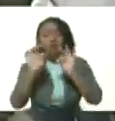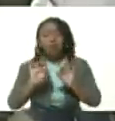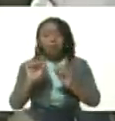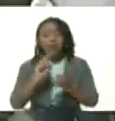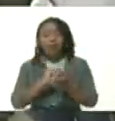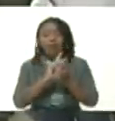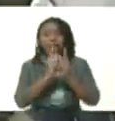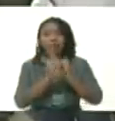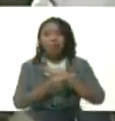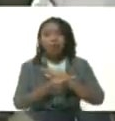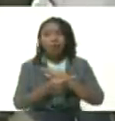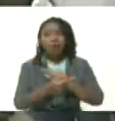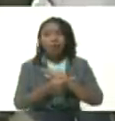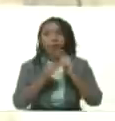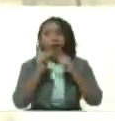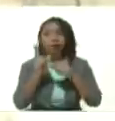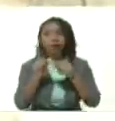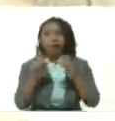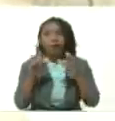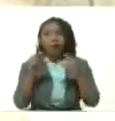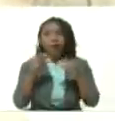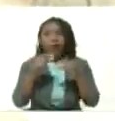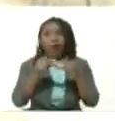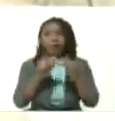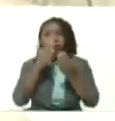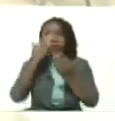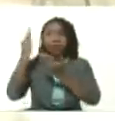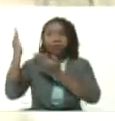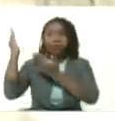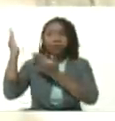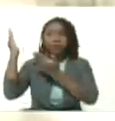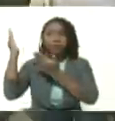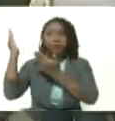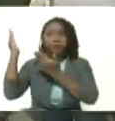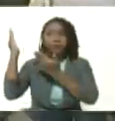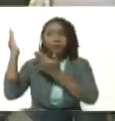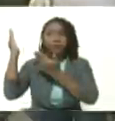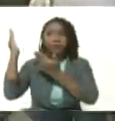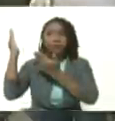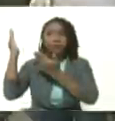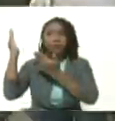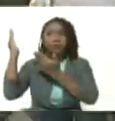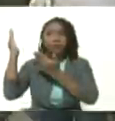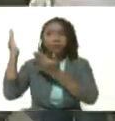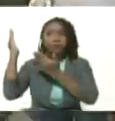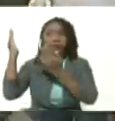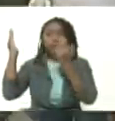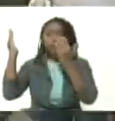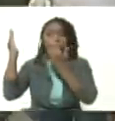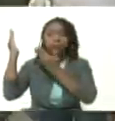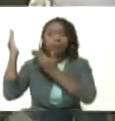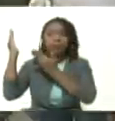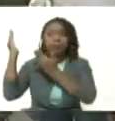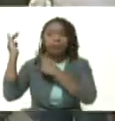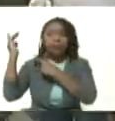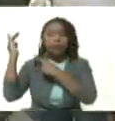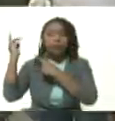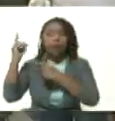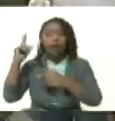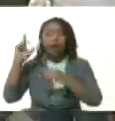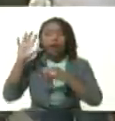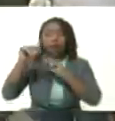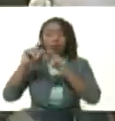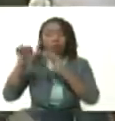sustituir esta cajita y este blister que usted ve acá, que es importado,